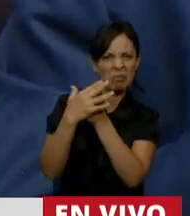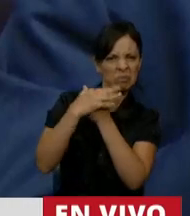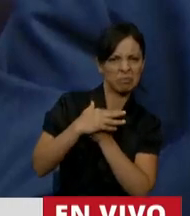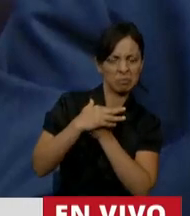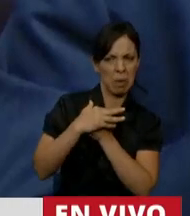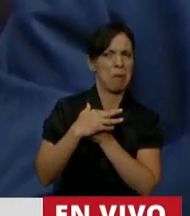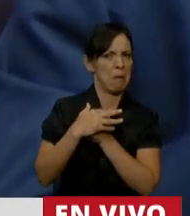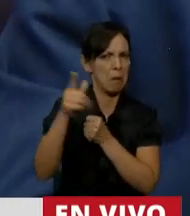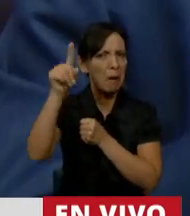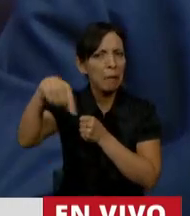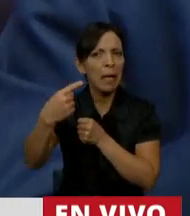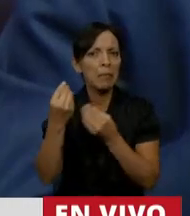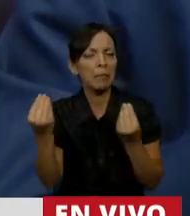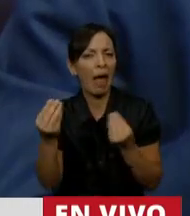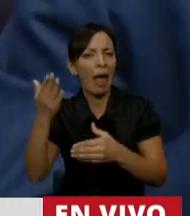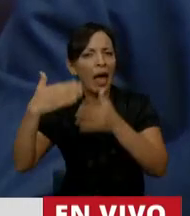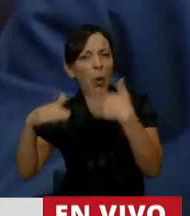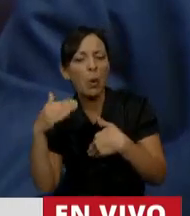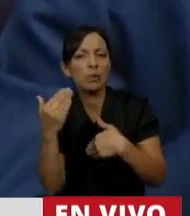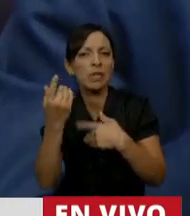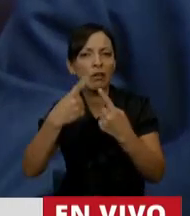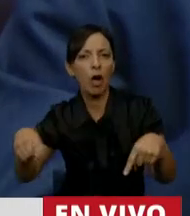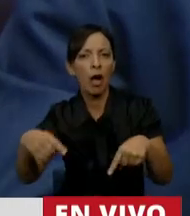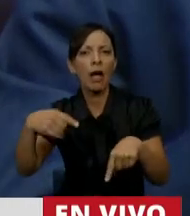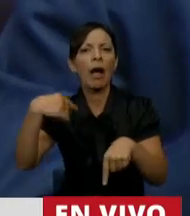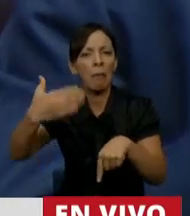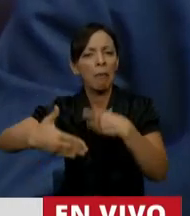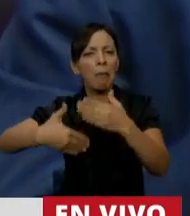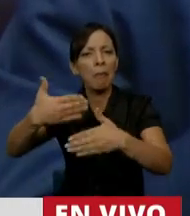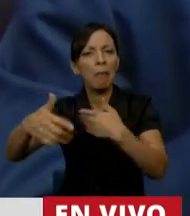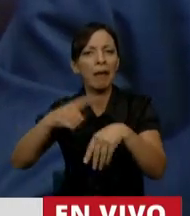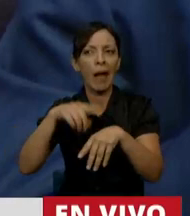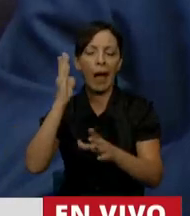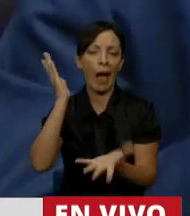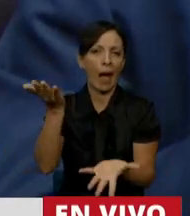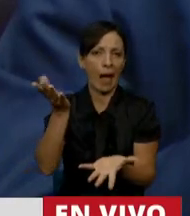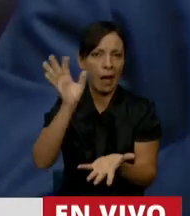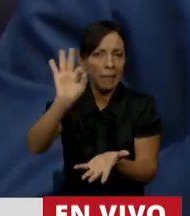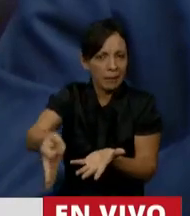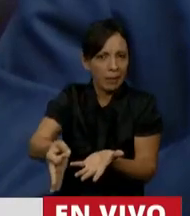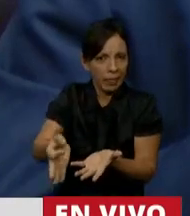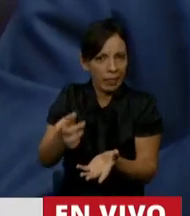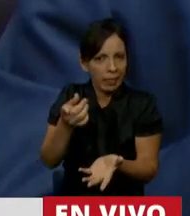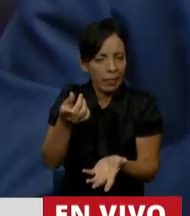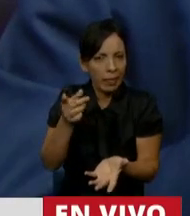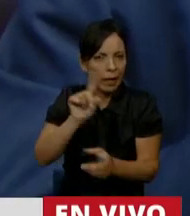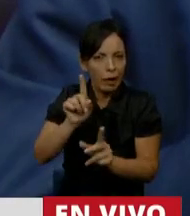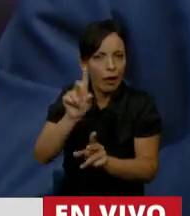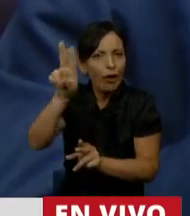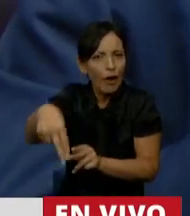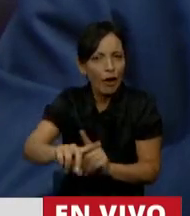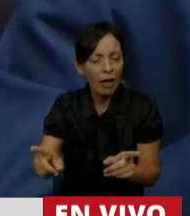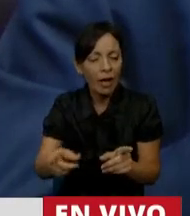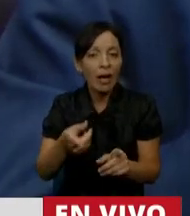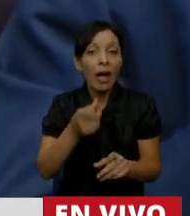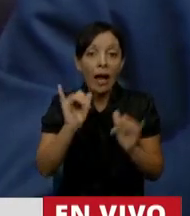sostenidos en un acopio de excusas que luego el tiempo se encarga de desmentir, a quienes honran a otros y otras